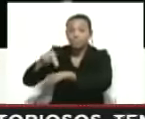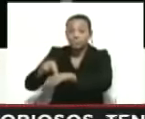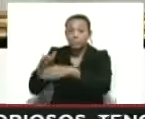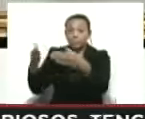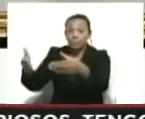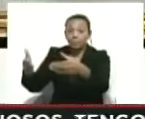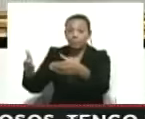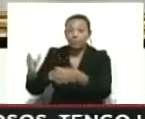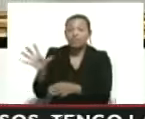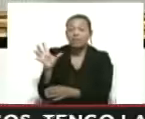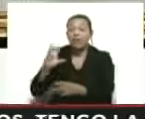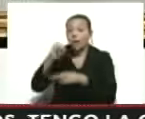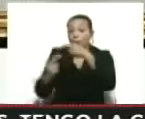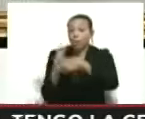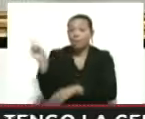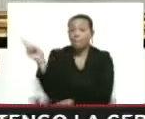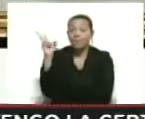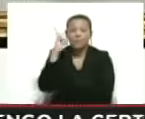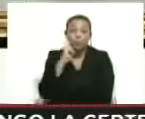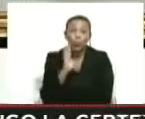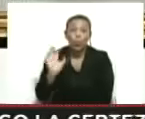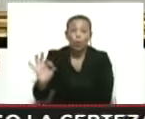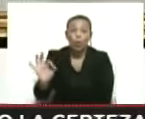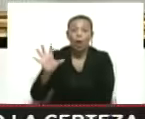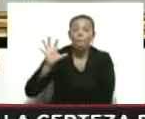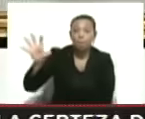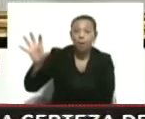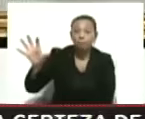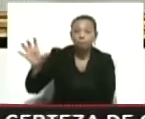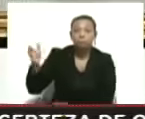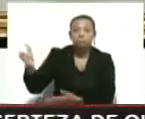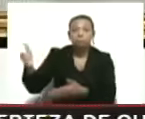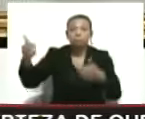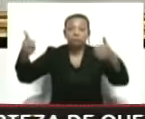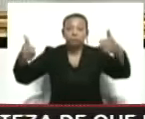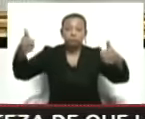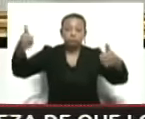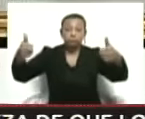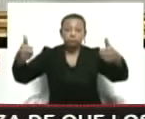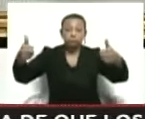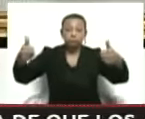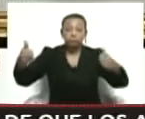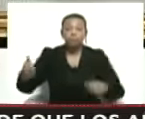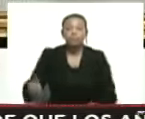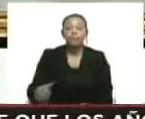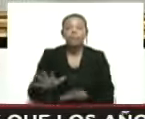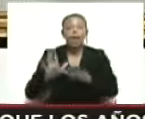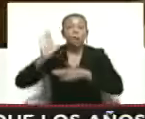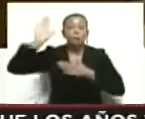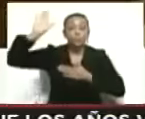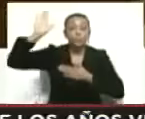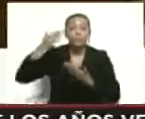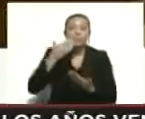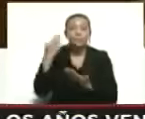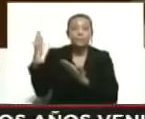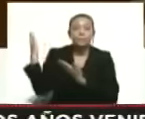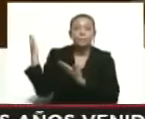Nacional de la República Bolivariana de Venezuela, sírvanse manifestarlo con la señal de